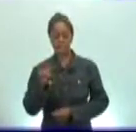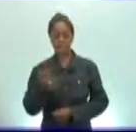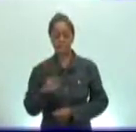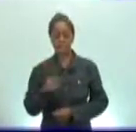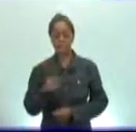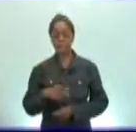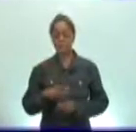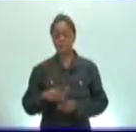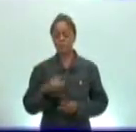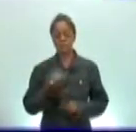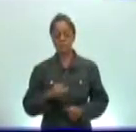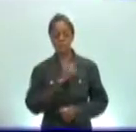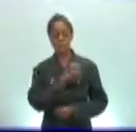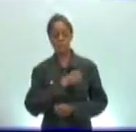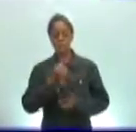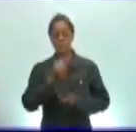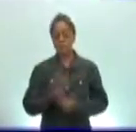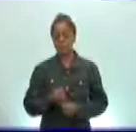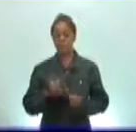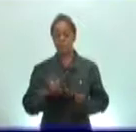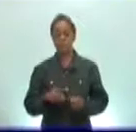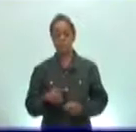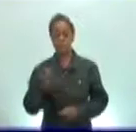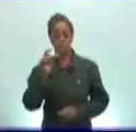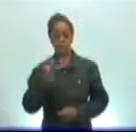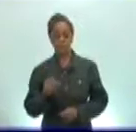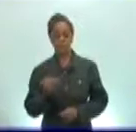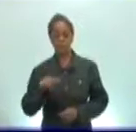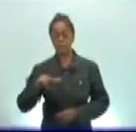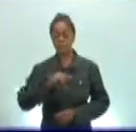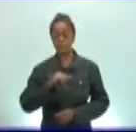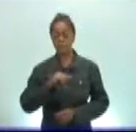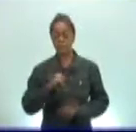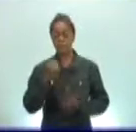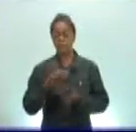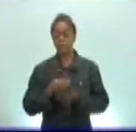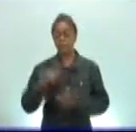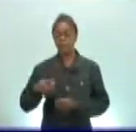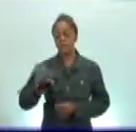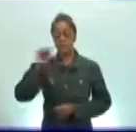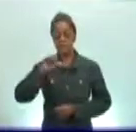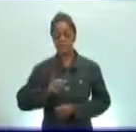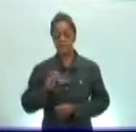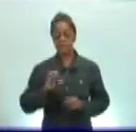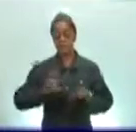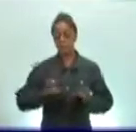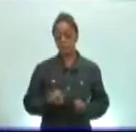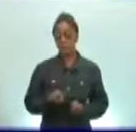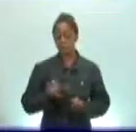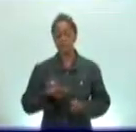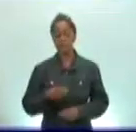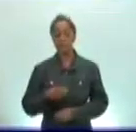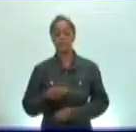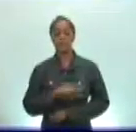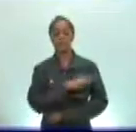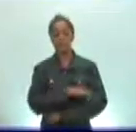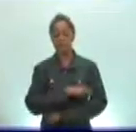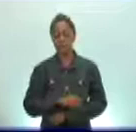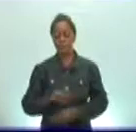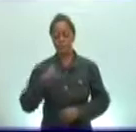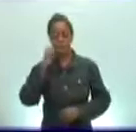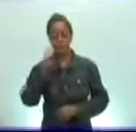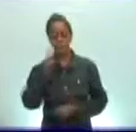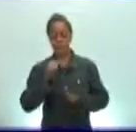borrosos ocuparon el poder hasta que una figura similar al derrocado tirano dominara al país como hombre